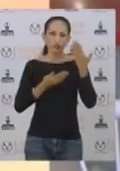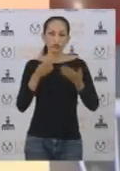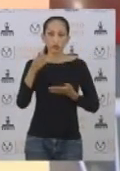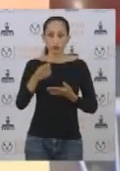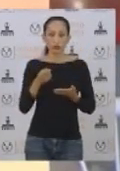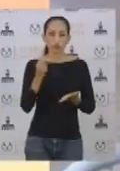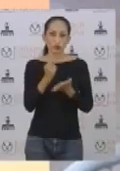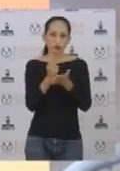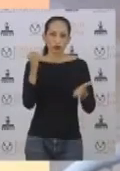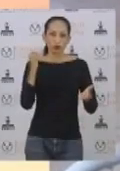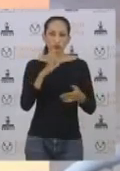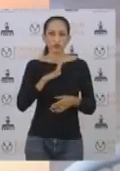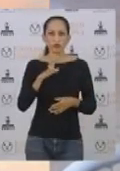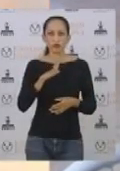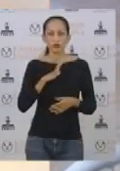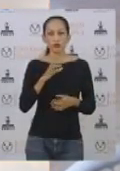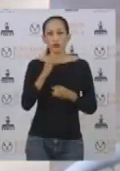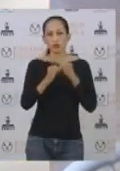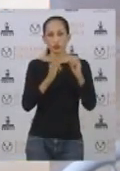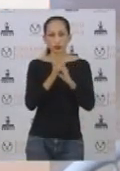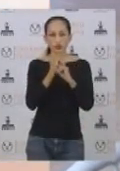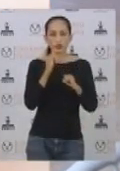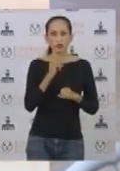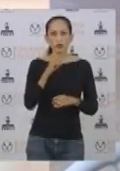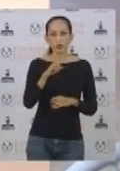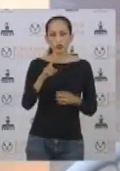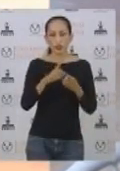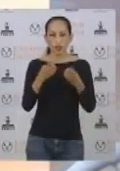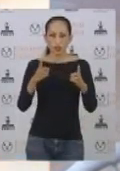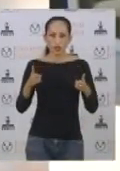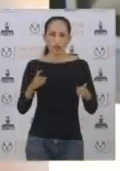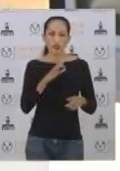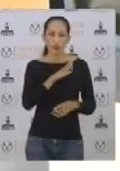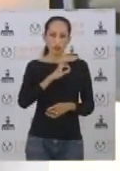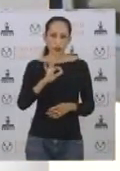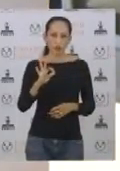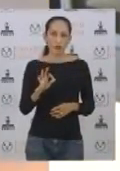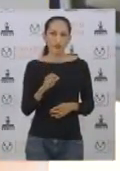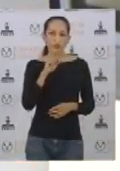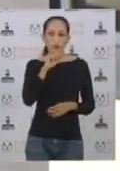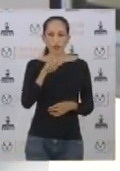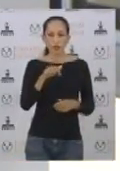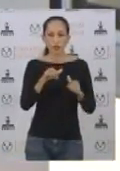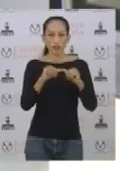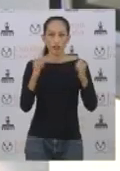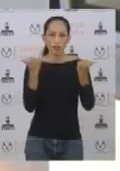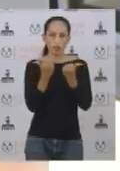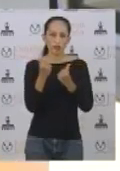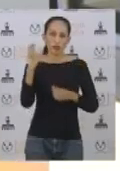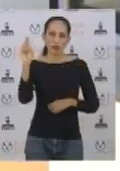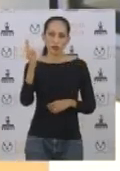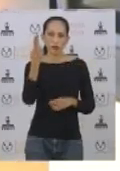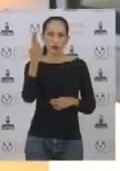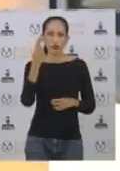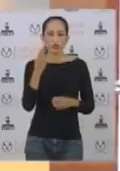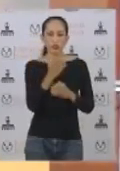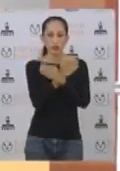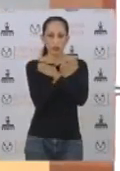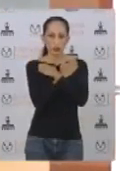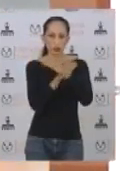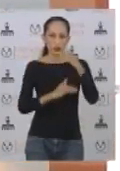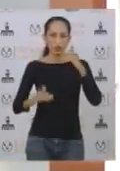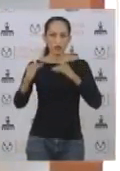el aval de la Agencia Mexicana de Cooperación Internacional para el Desarrollo. la Asociación Nacional de Universidades e Instituciones